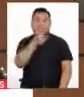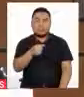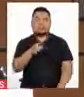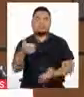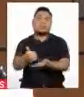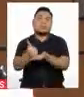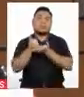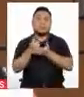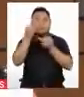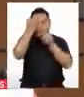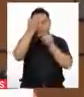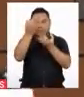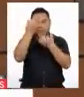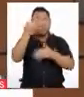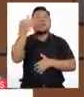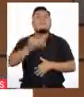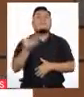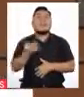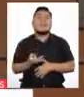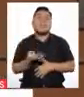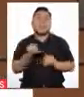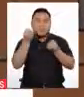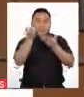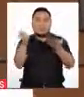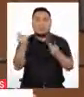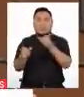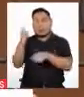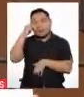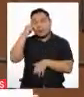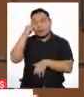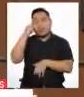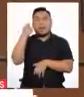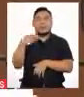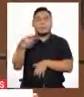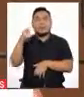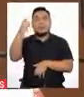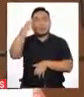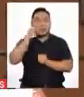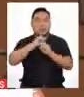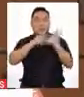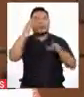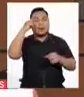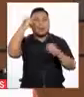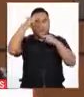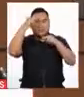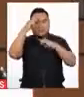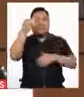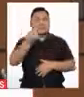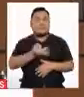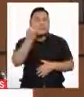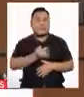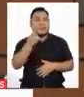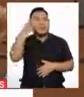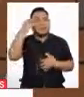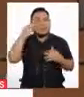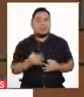que nos ayuden con información veraz para que la población esté siempre con la verdad a la mano para tomar